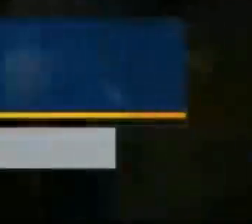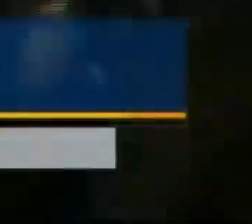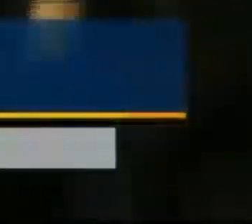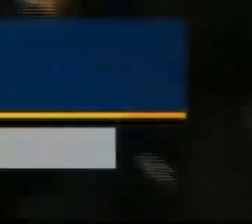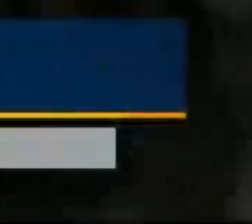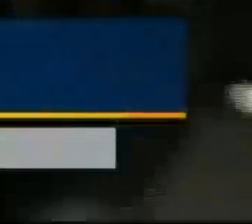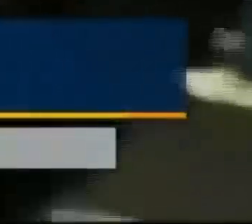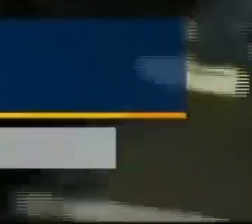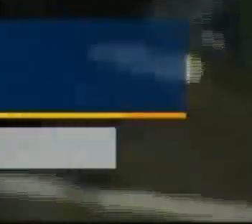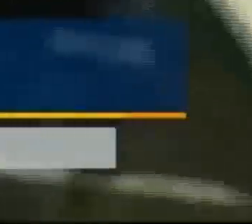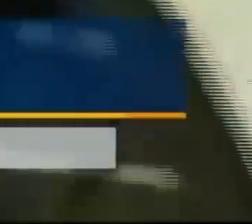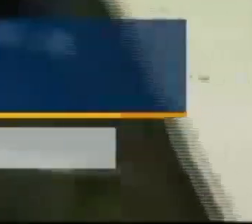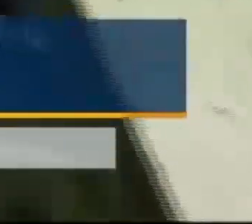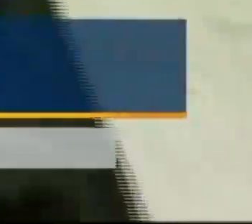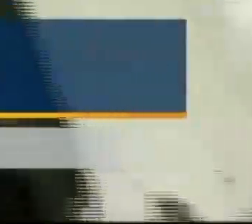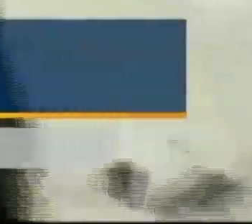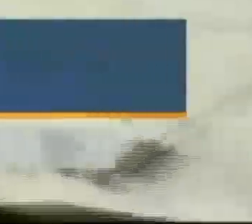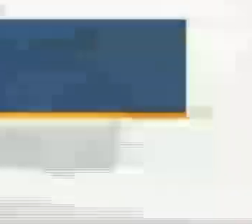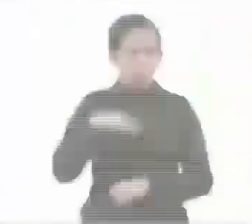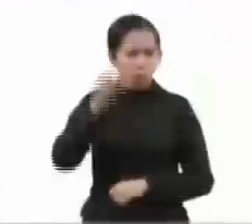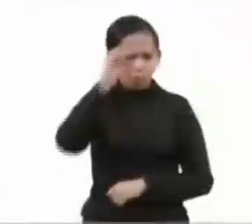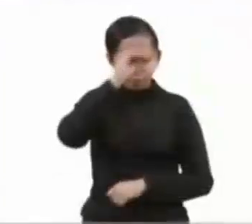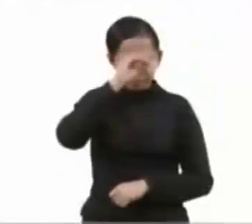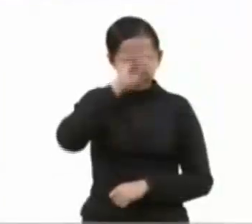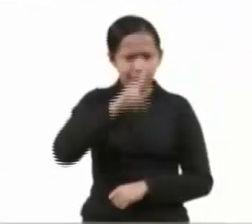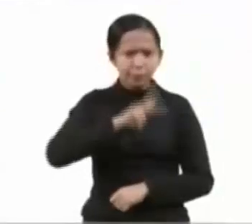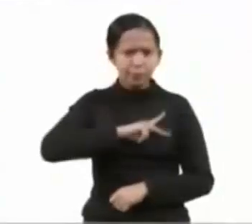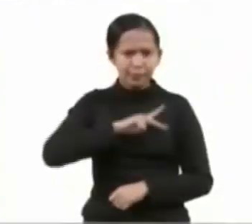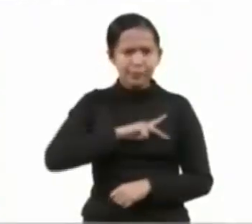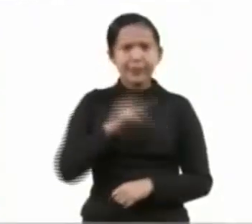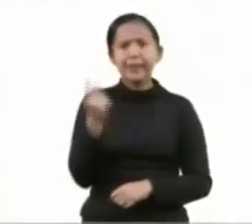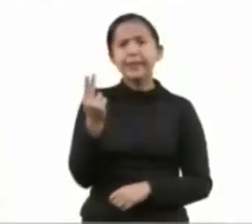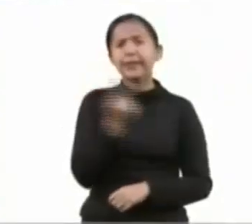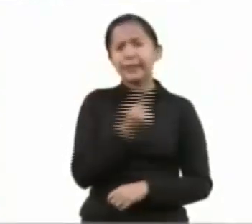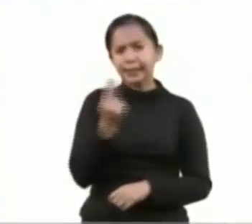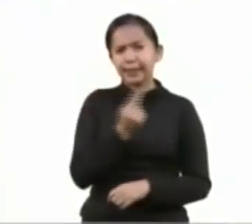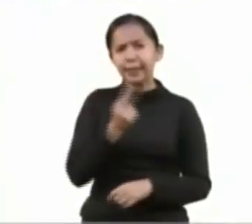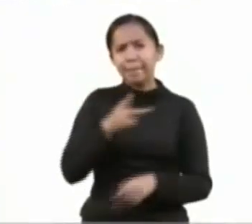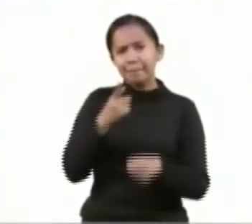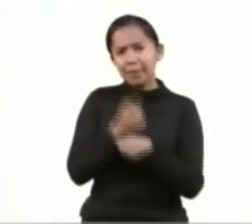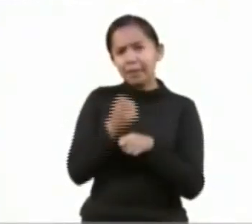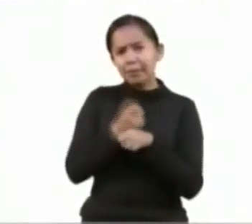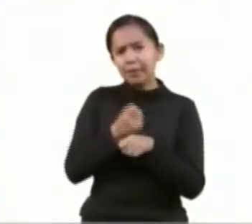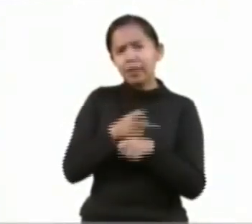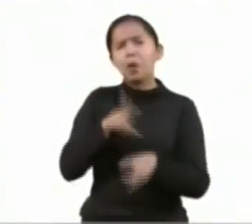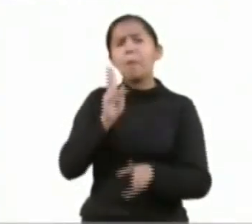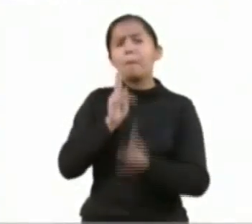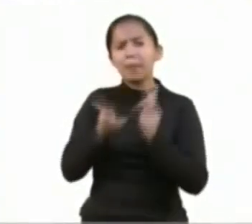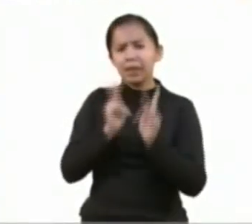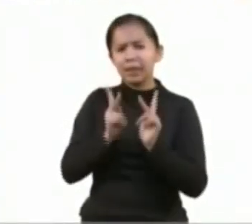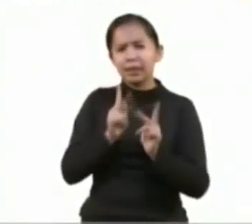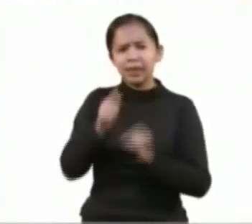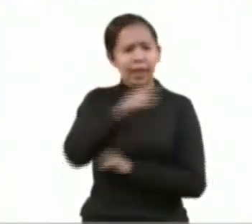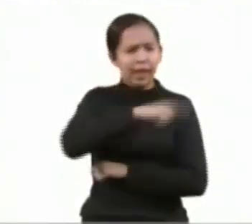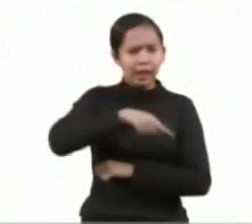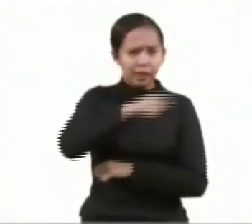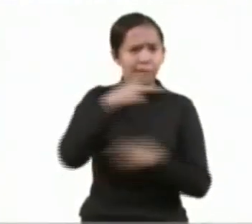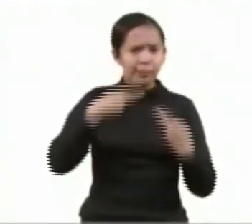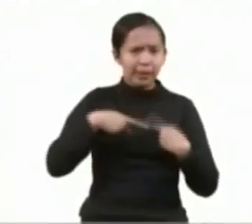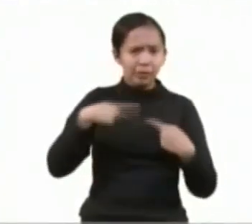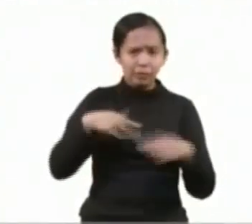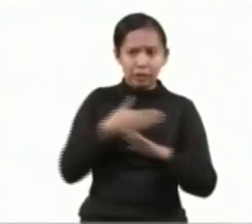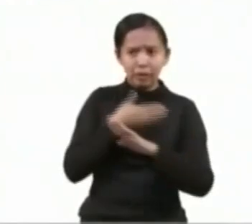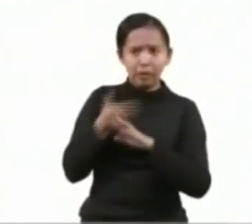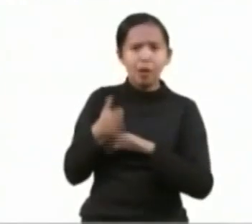buscan reducir el número de accidentes hay que hablar con quien está en contra porque